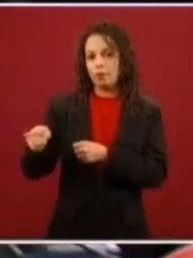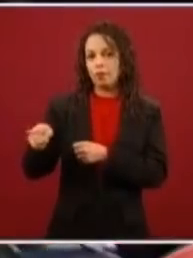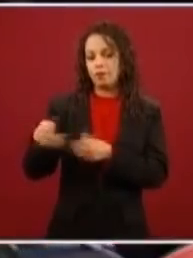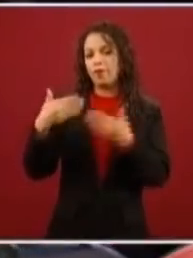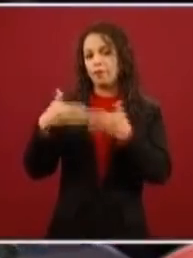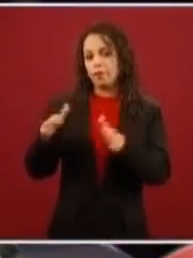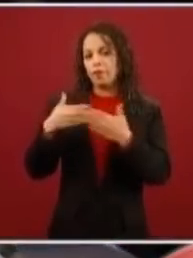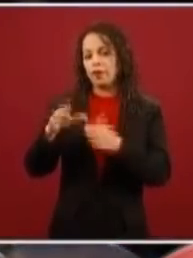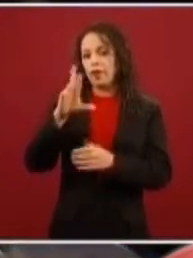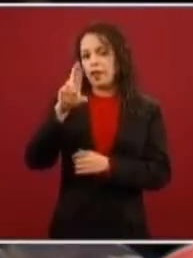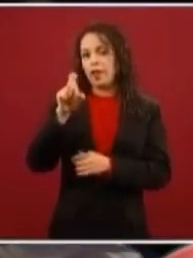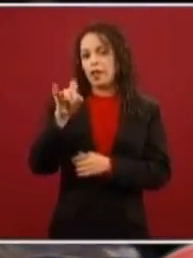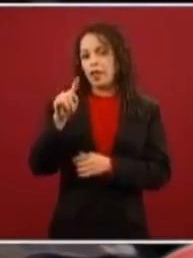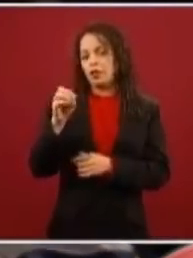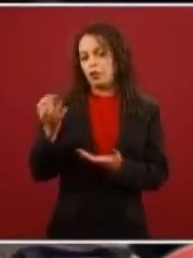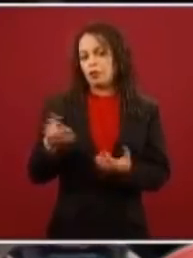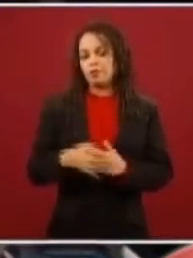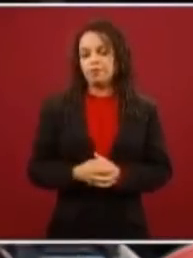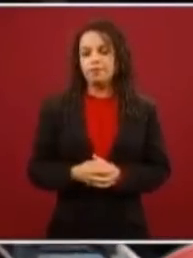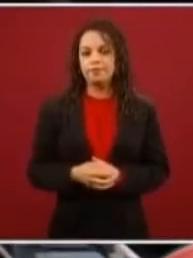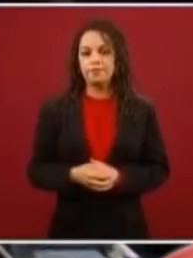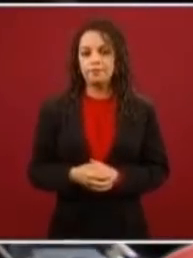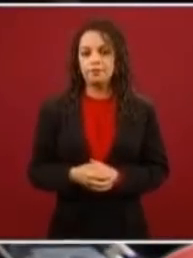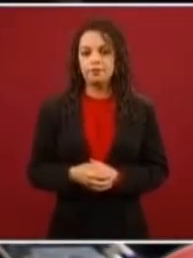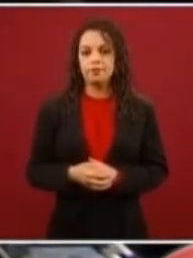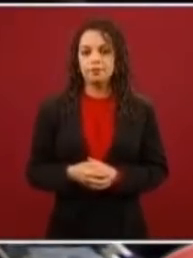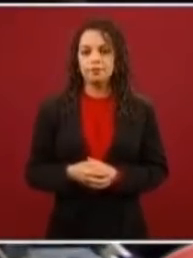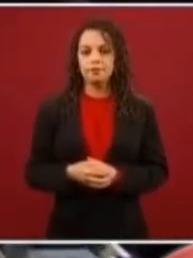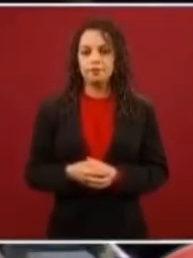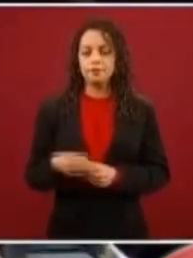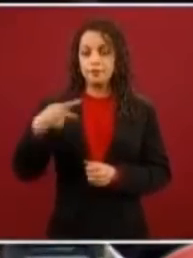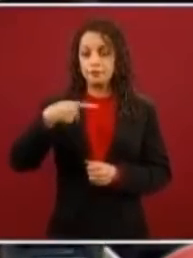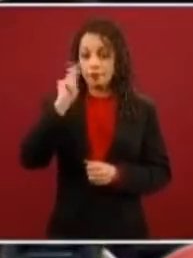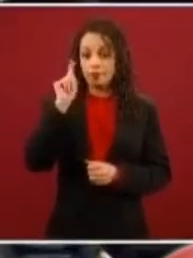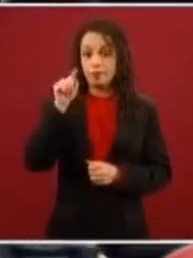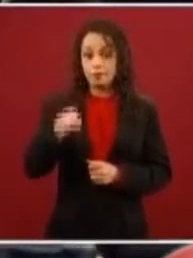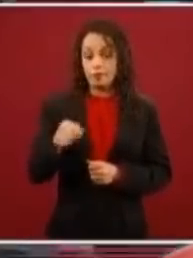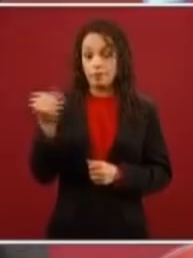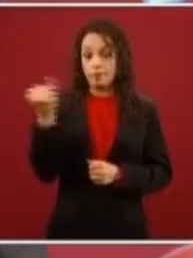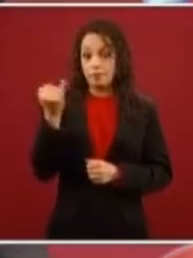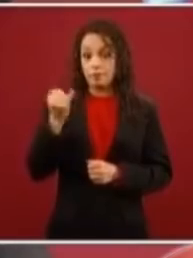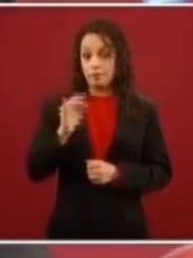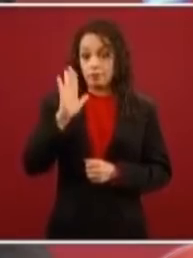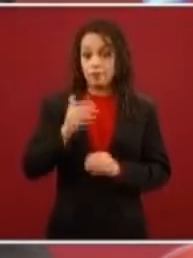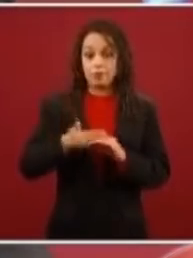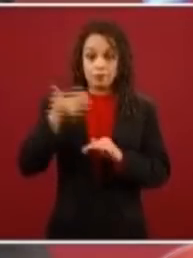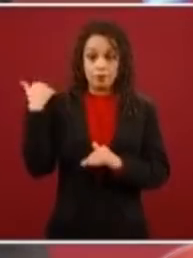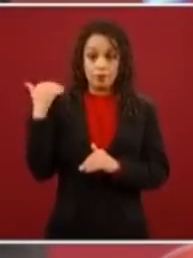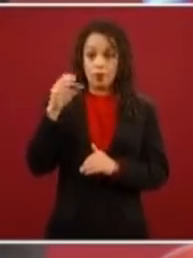que no sean créditos como los que recibió Odebrecht